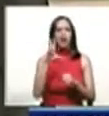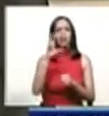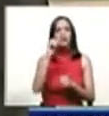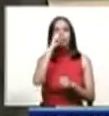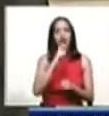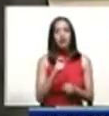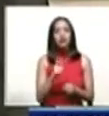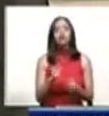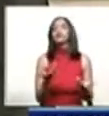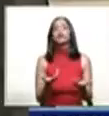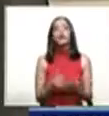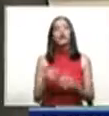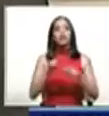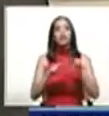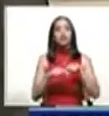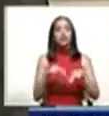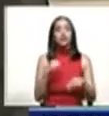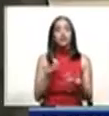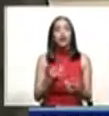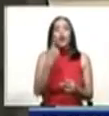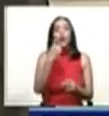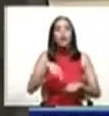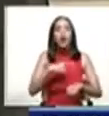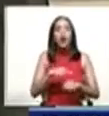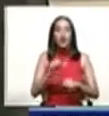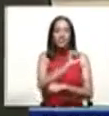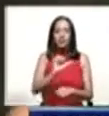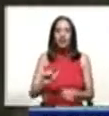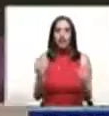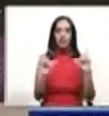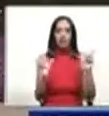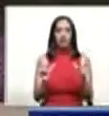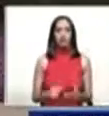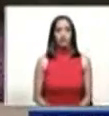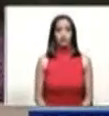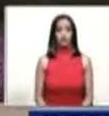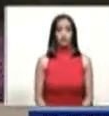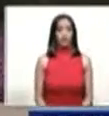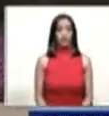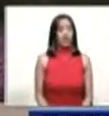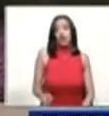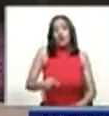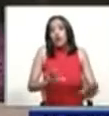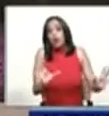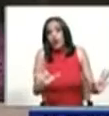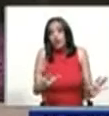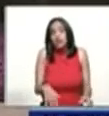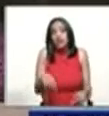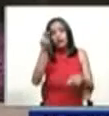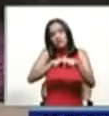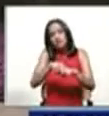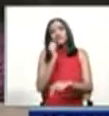consumiendo 1 hora semanal de televisión, Pedro. Sí. Ojo, mango. Y no es que se sientan 1 hora a ver televisión.